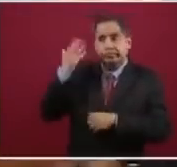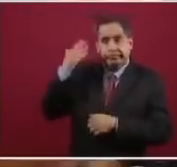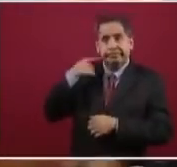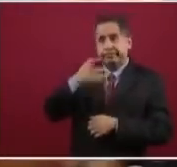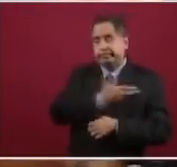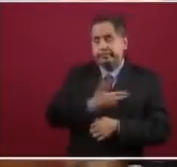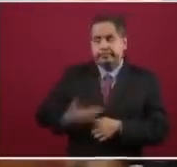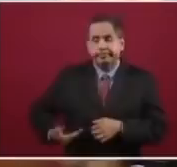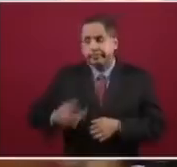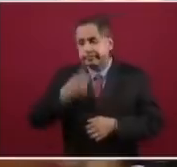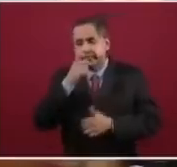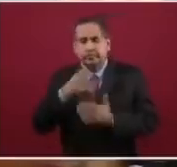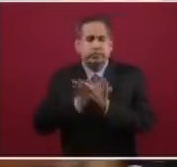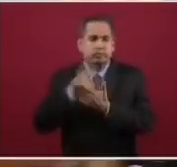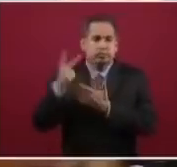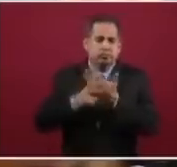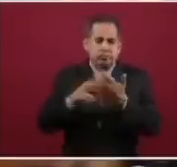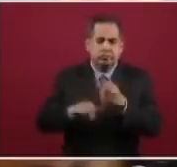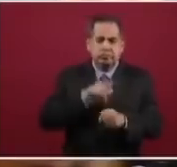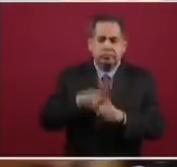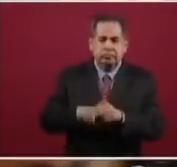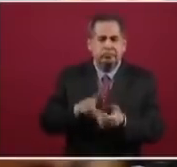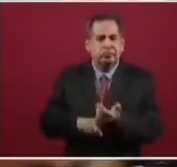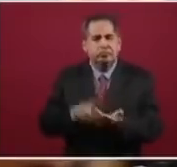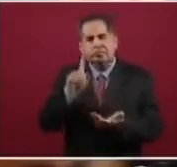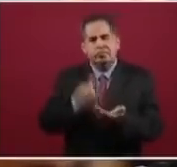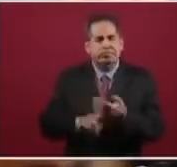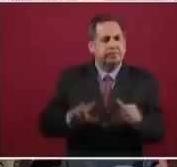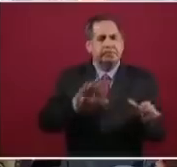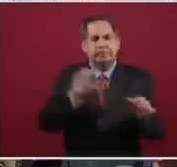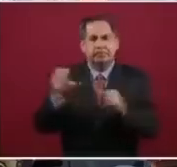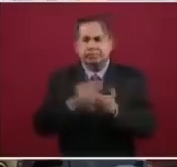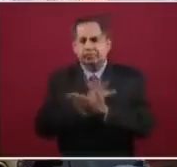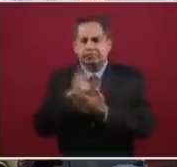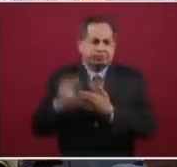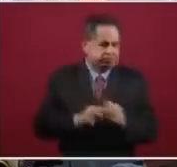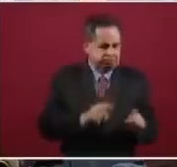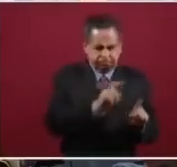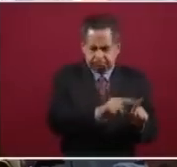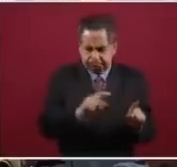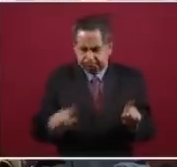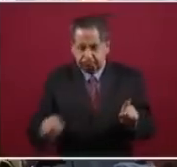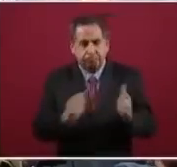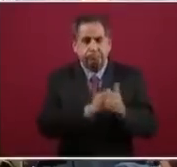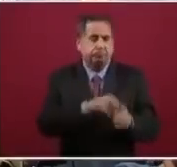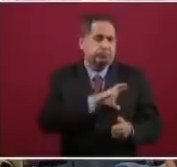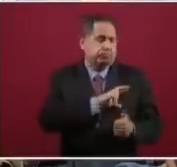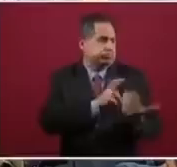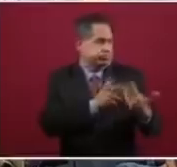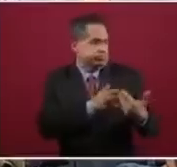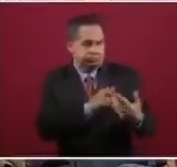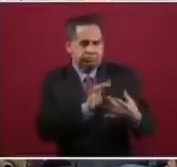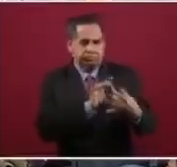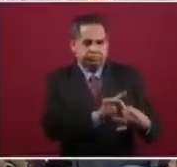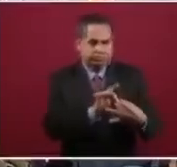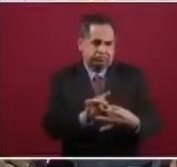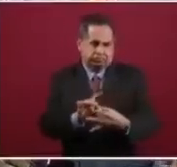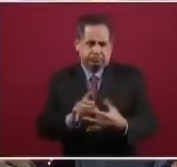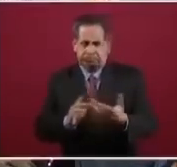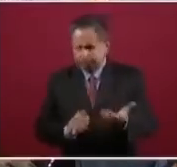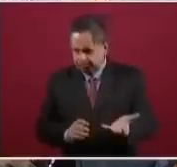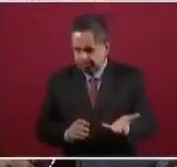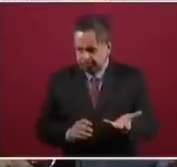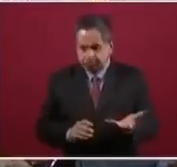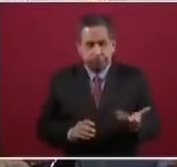nacional de infraestructura de 1.600 proyectos que se trabajaba con la iniciativa privada entiendo que habría